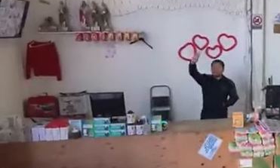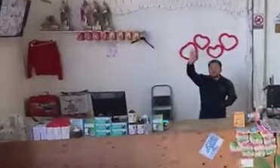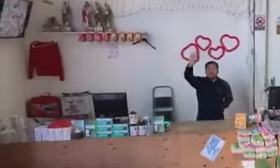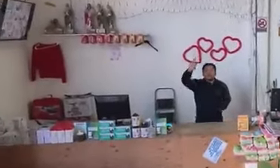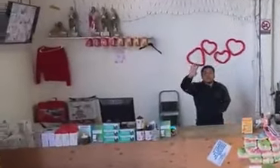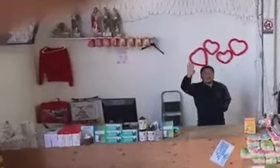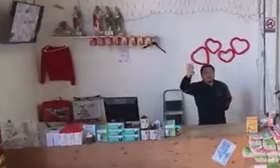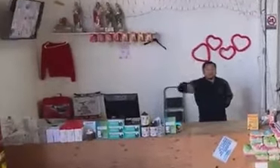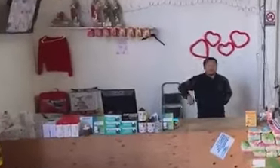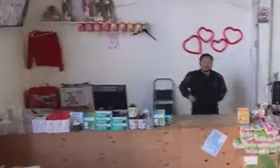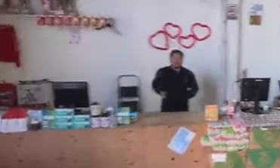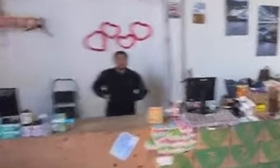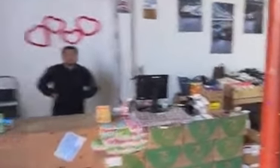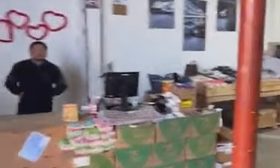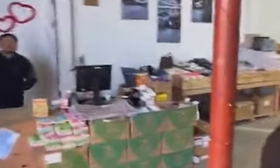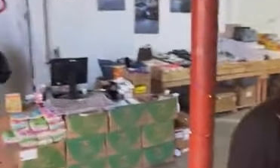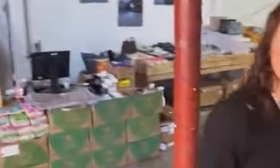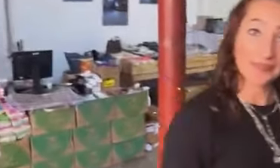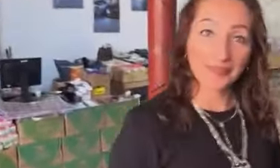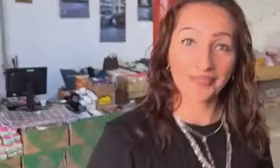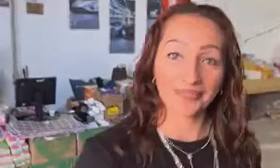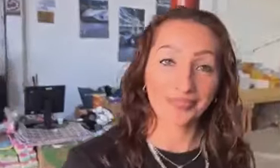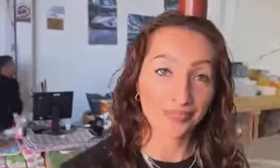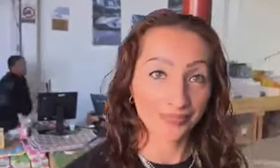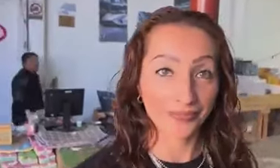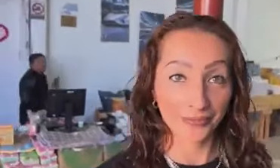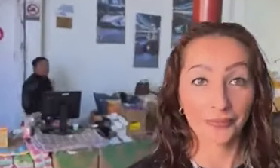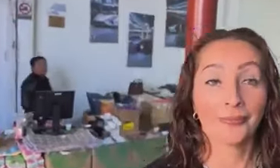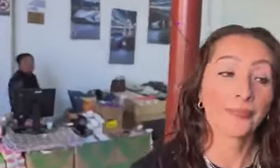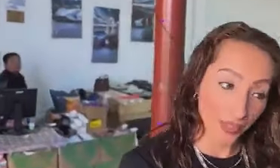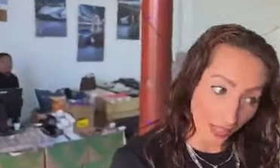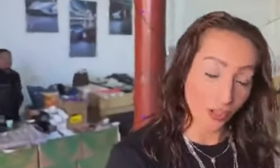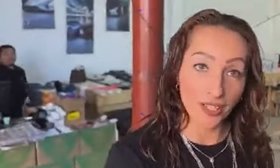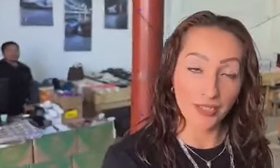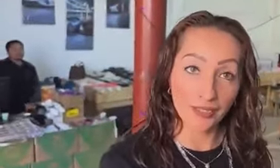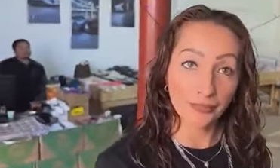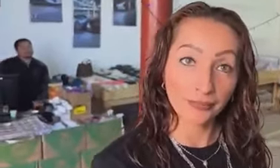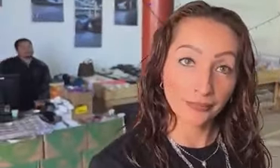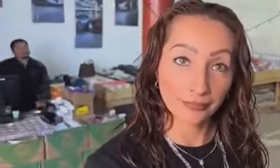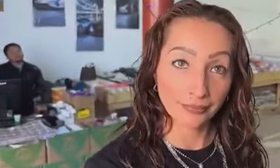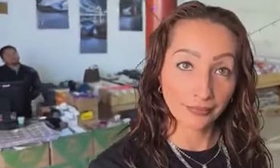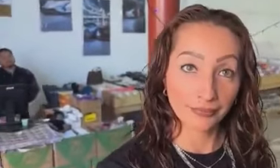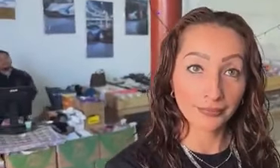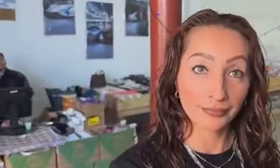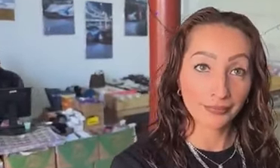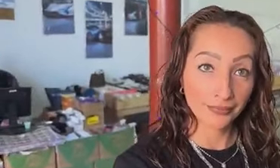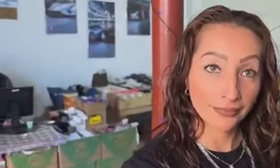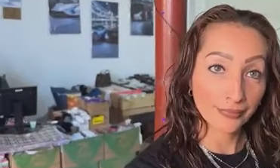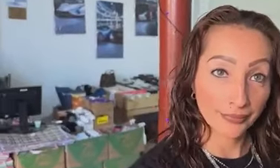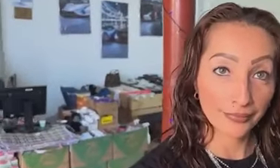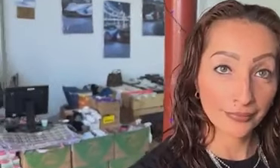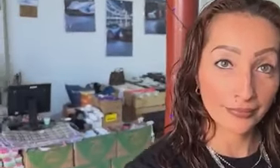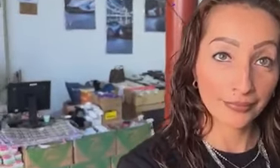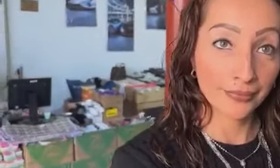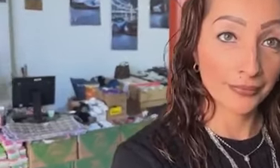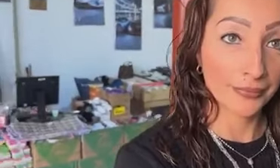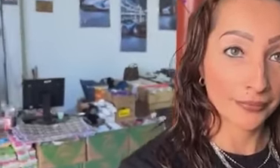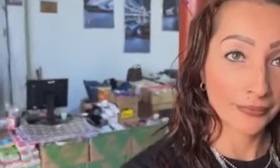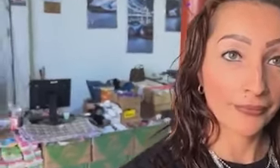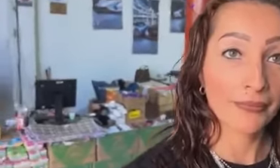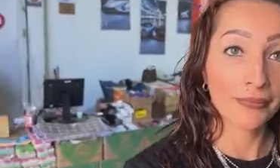llama? Alfonso. Oye, Astrid, me han hablado de esta tienda. Claro que sí. Que por lo que estoy viendo hay un